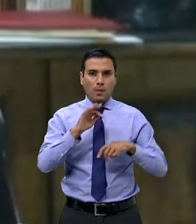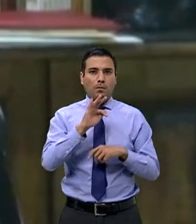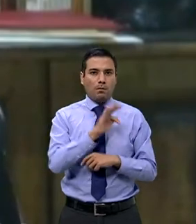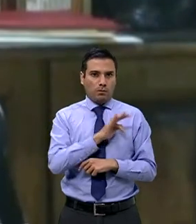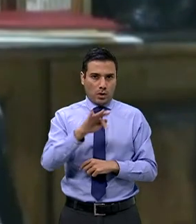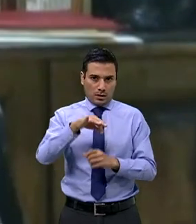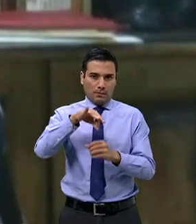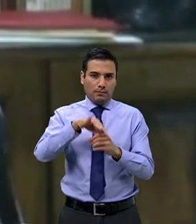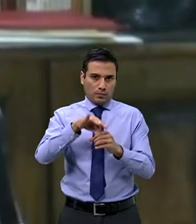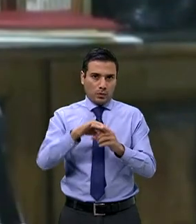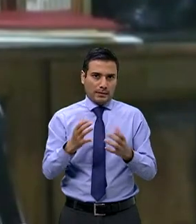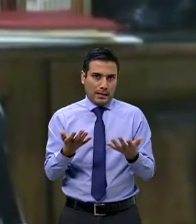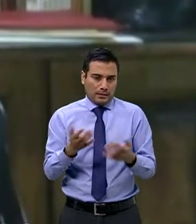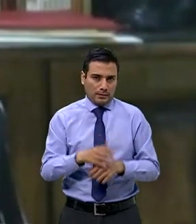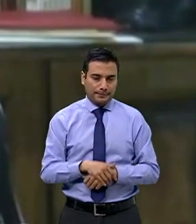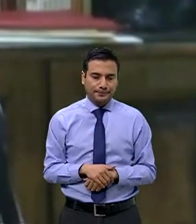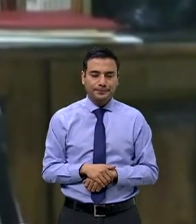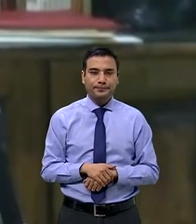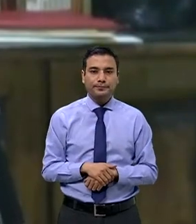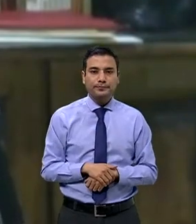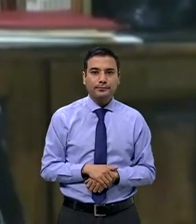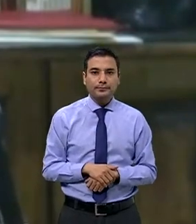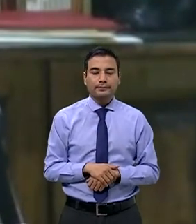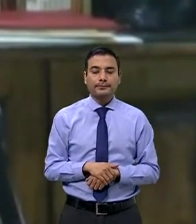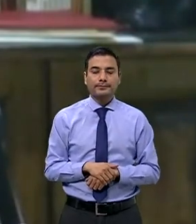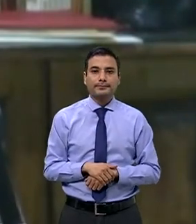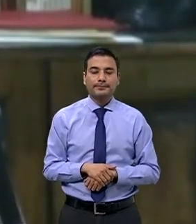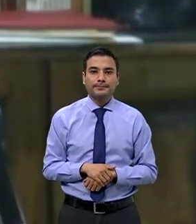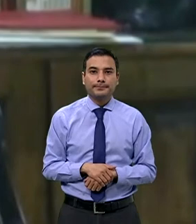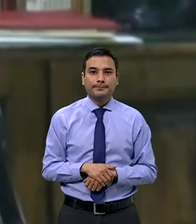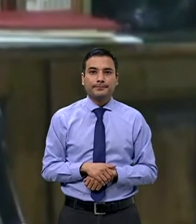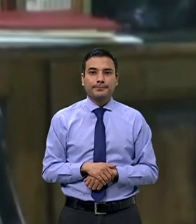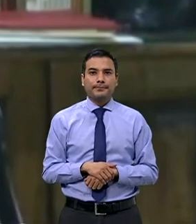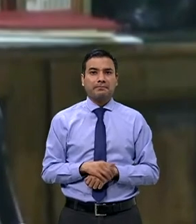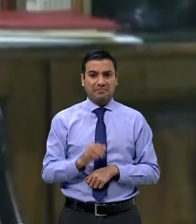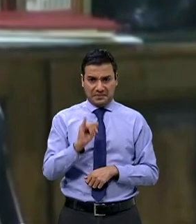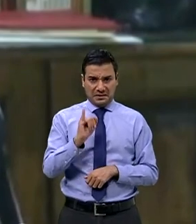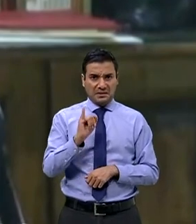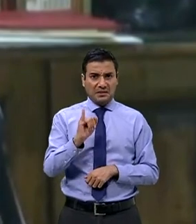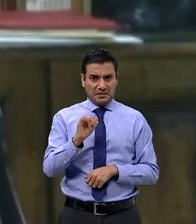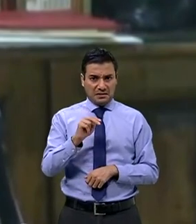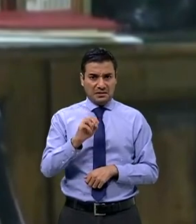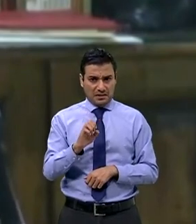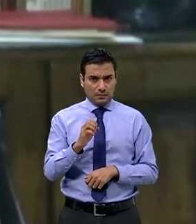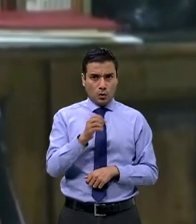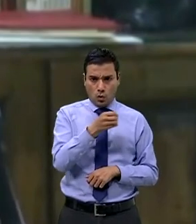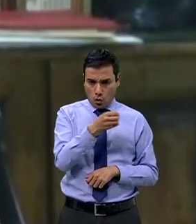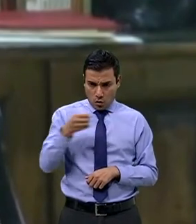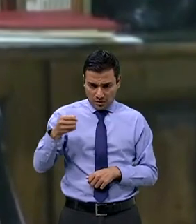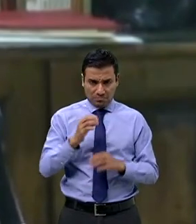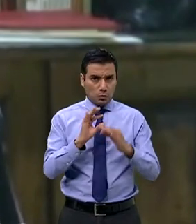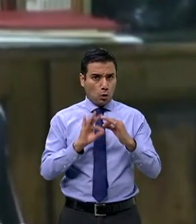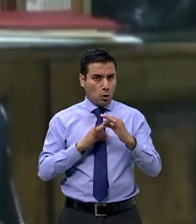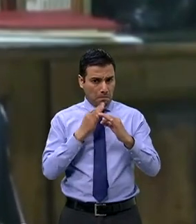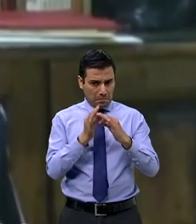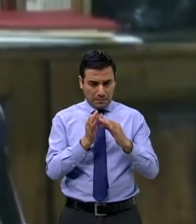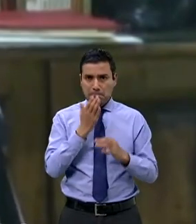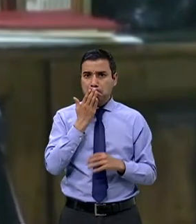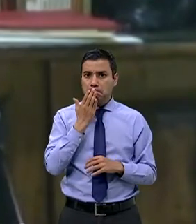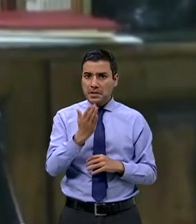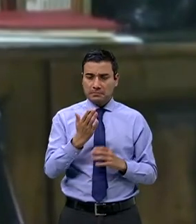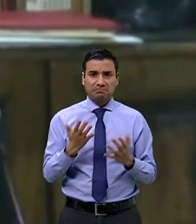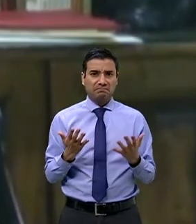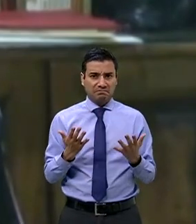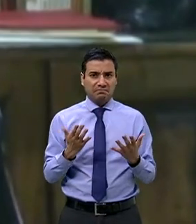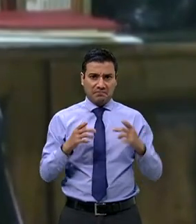y en este tema pues me parece que el ine cumple cumple con organizar esta consulta popular cumple